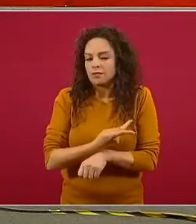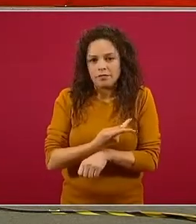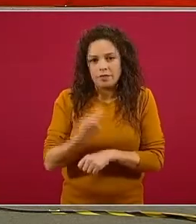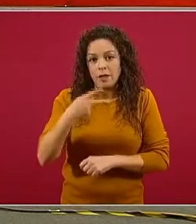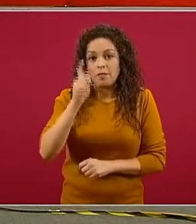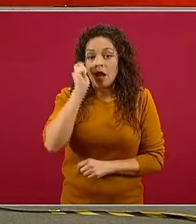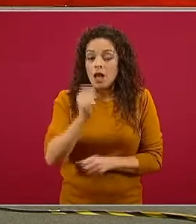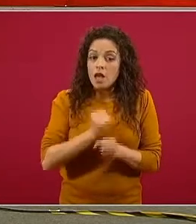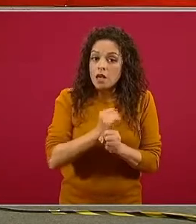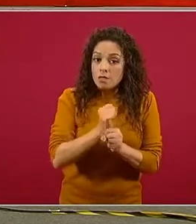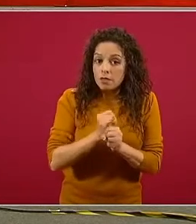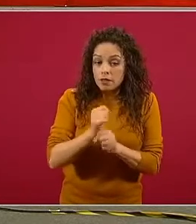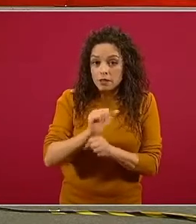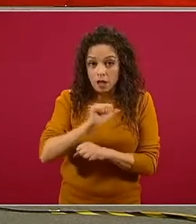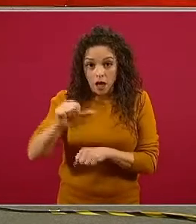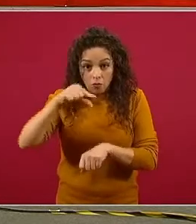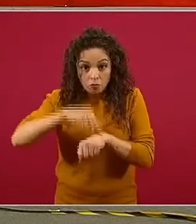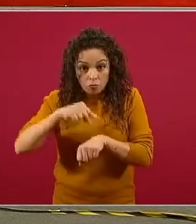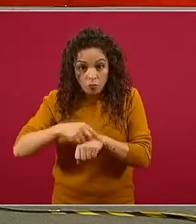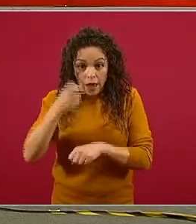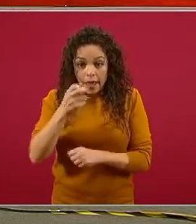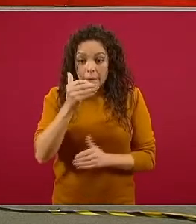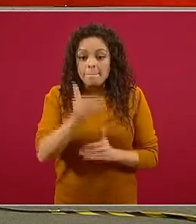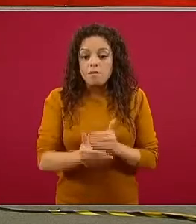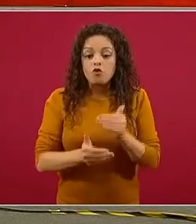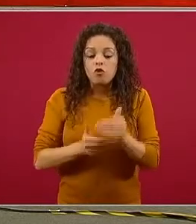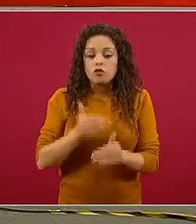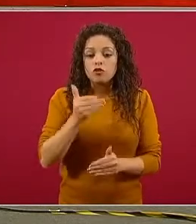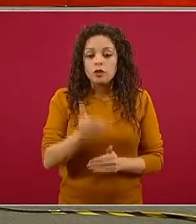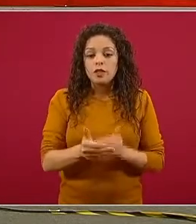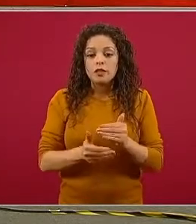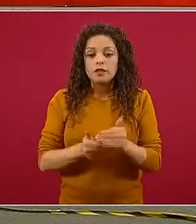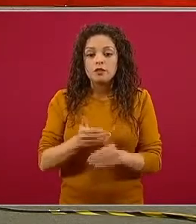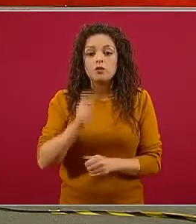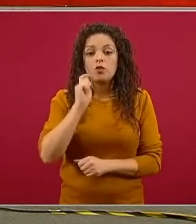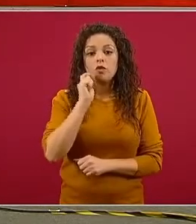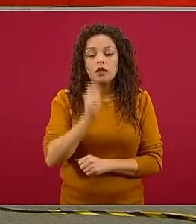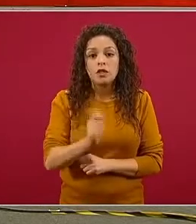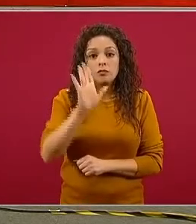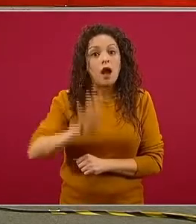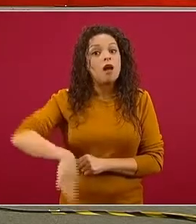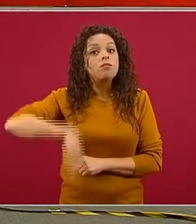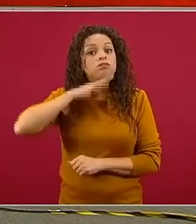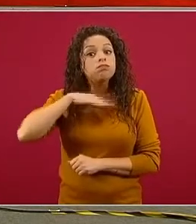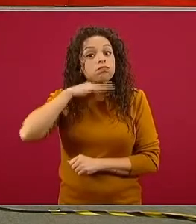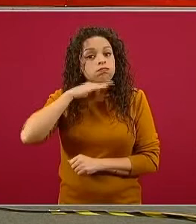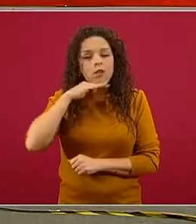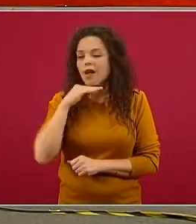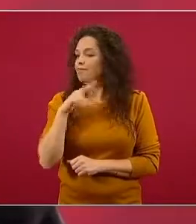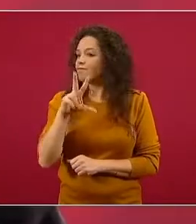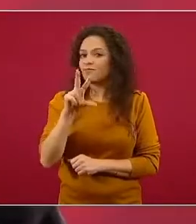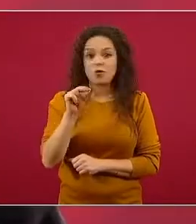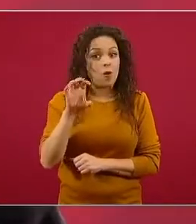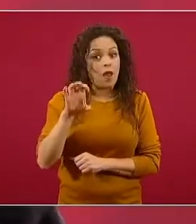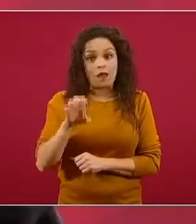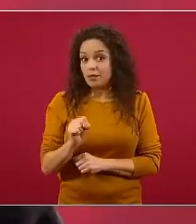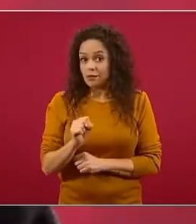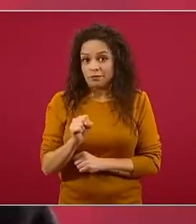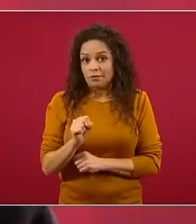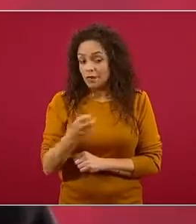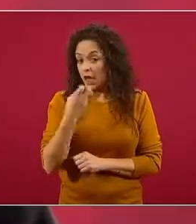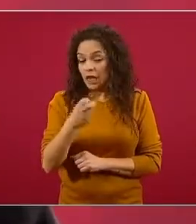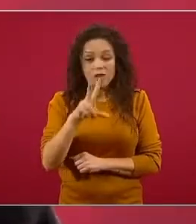que la investigación clínica es un proceso descuidado. no es así. Desde hace muchos